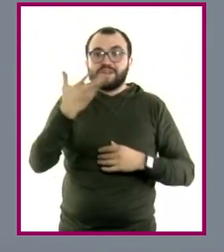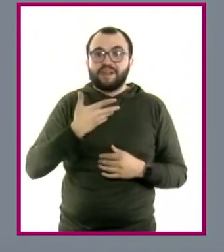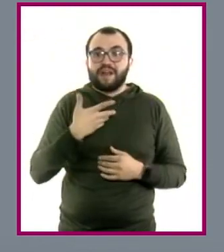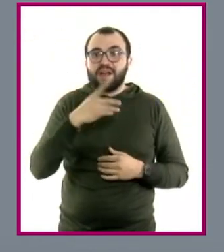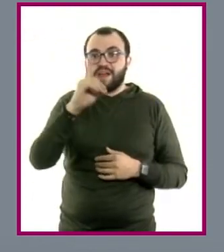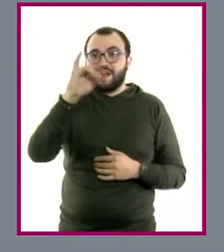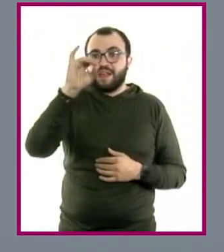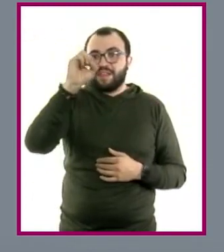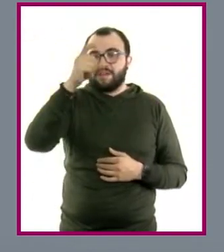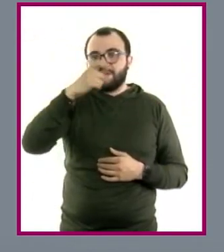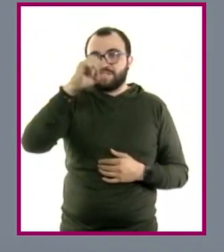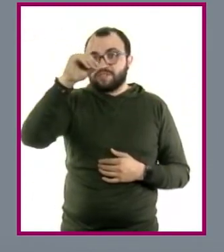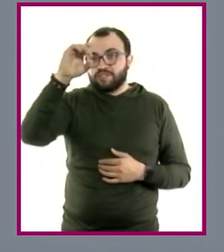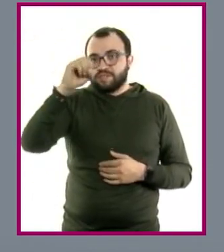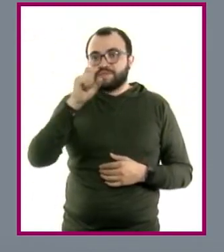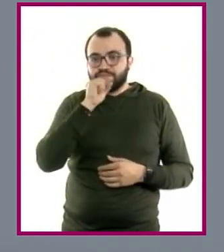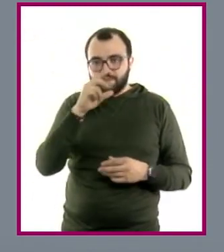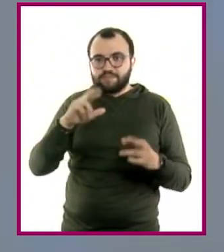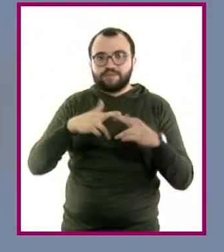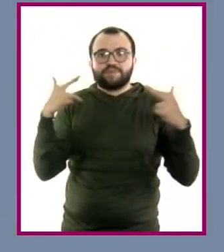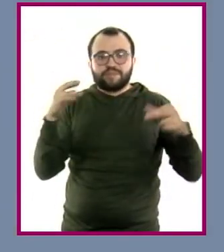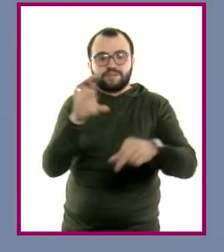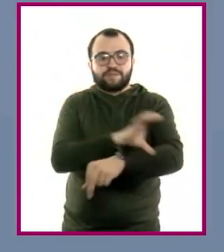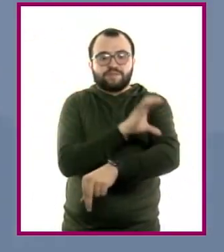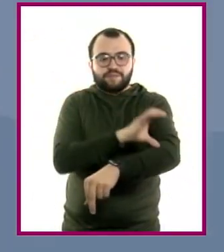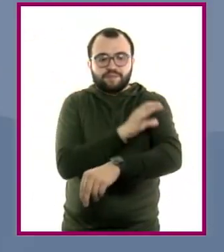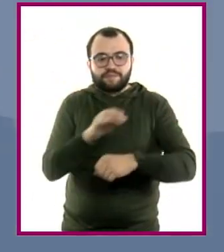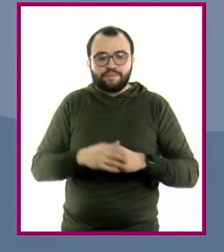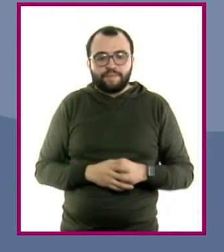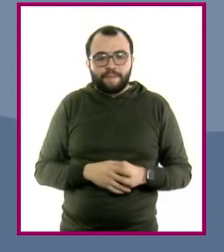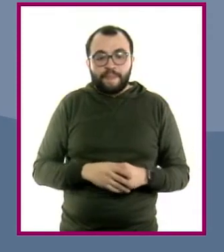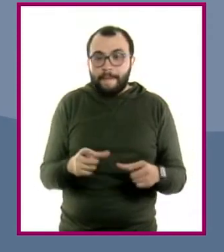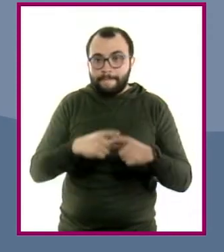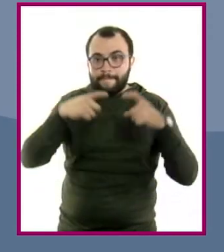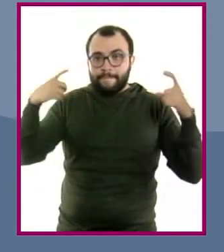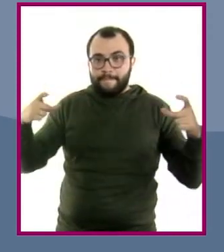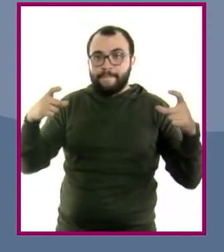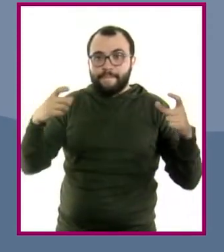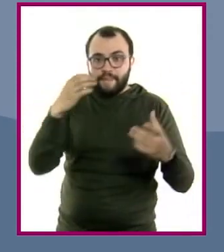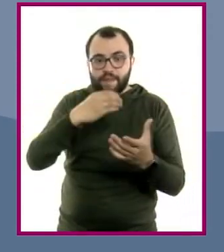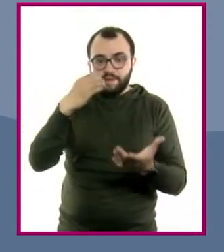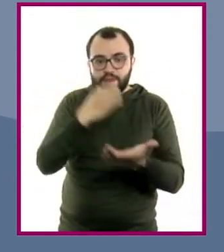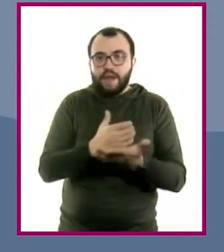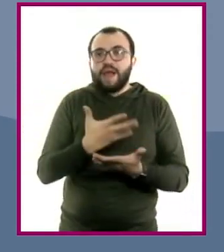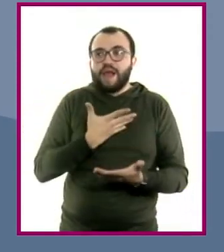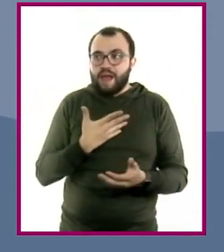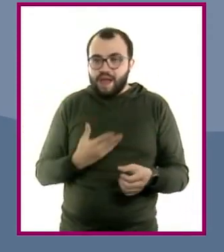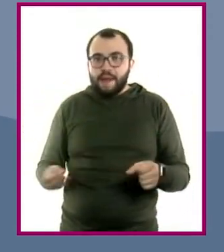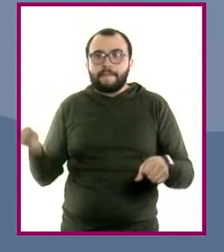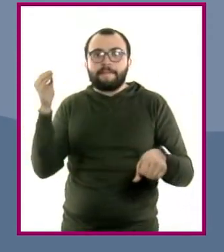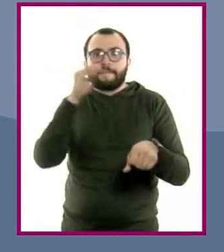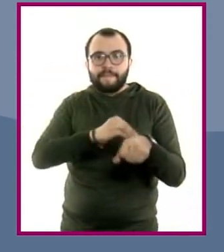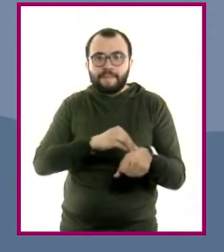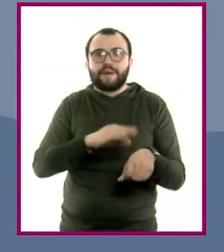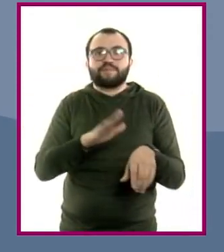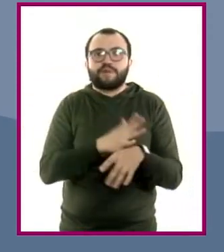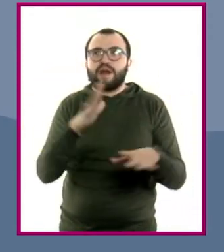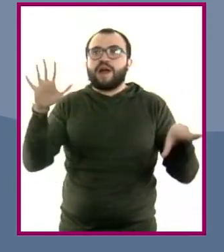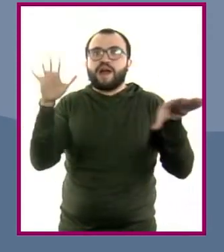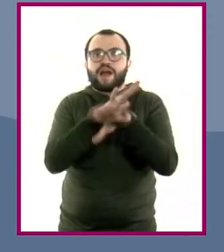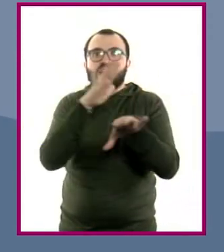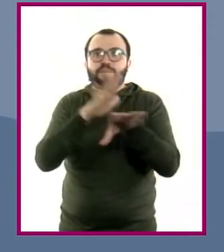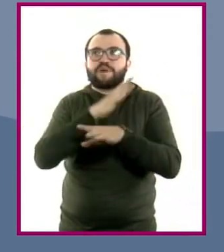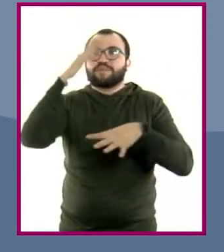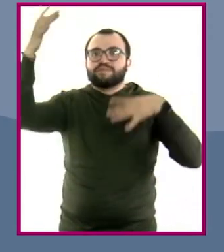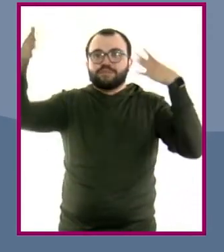carbono relacionadas con la energía. Las grandes ciudades son las que más contribuyen al cambio climático. De acuerdo